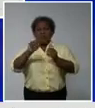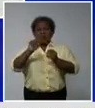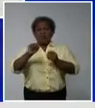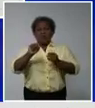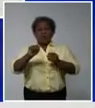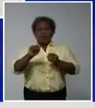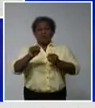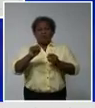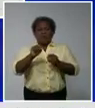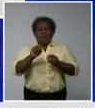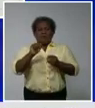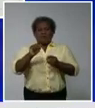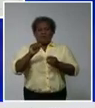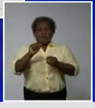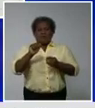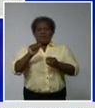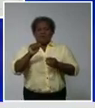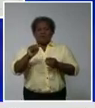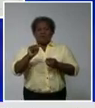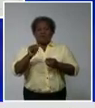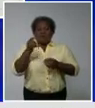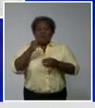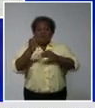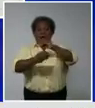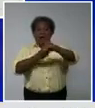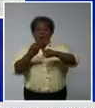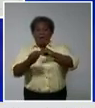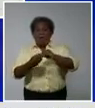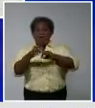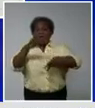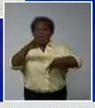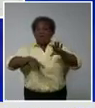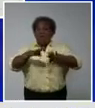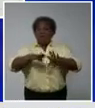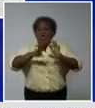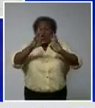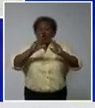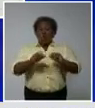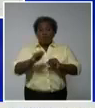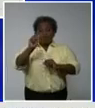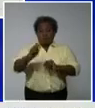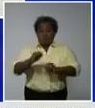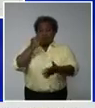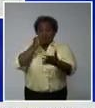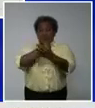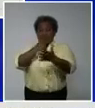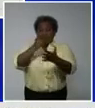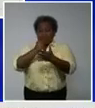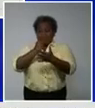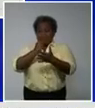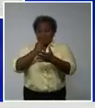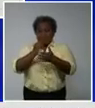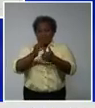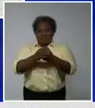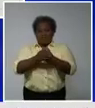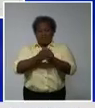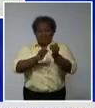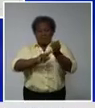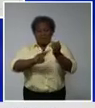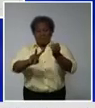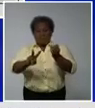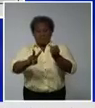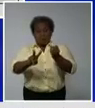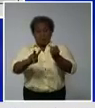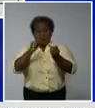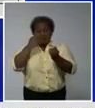que sobre todo en La Habana cambia en dependencia del número de casos que se confirman. Por provincia se puede ver